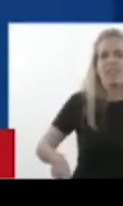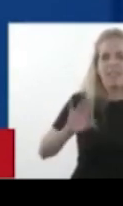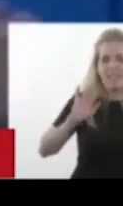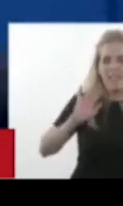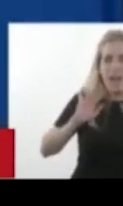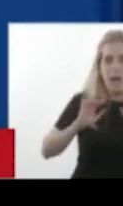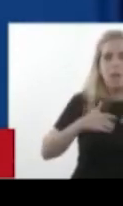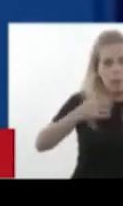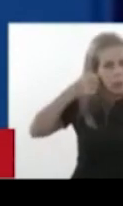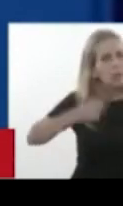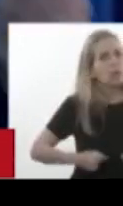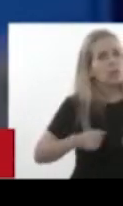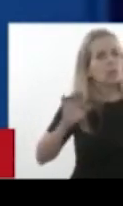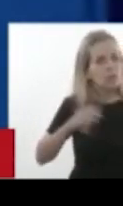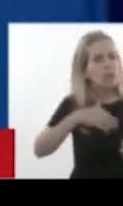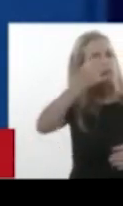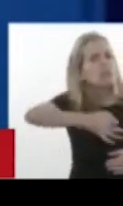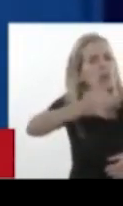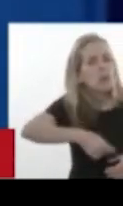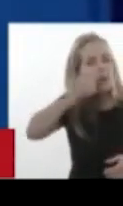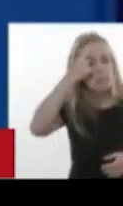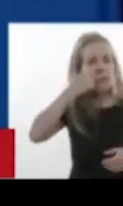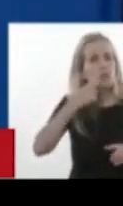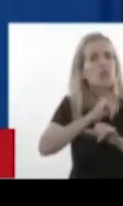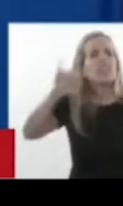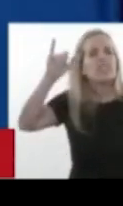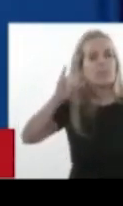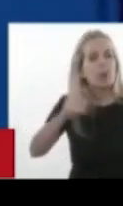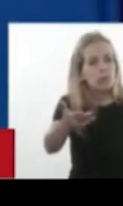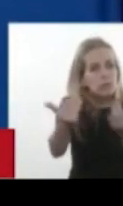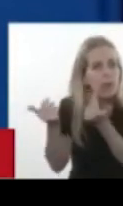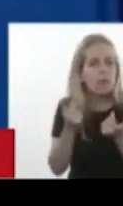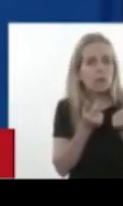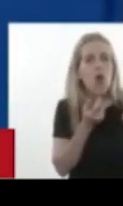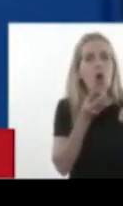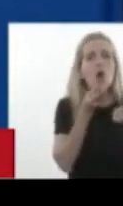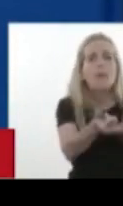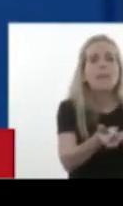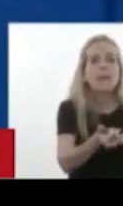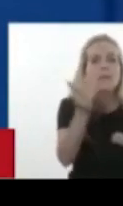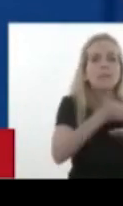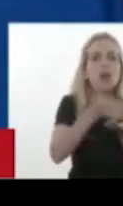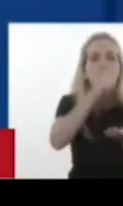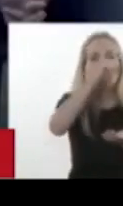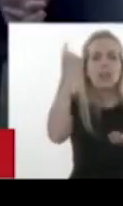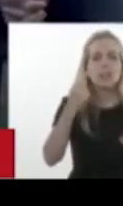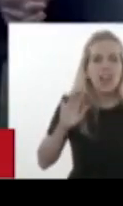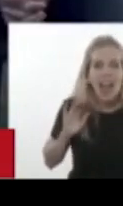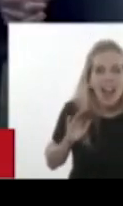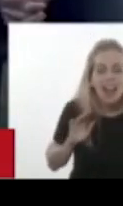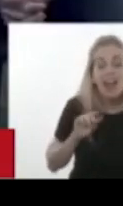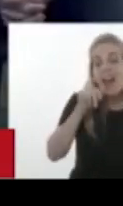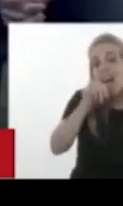cuando decimos compremos producción nacional. Ahora se lo escucharon contar a Biden